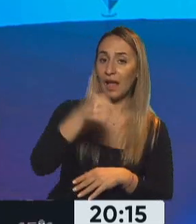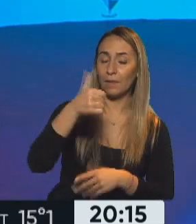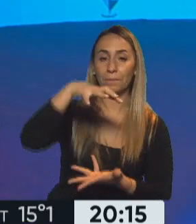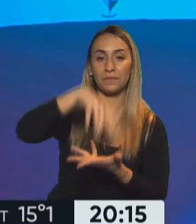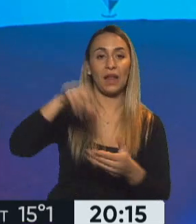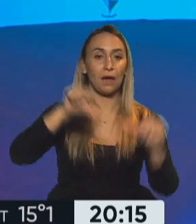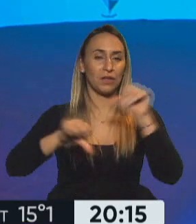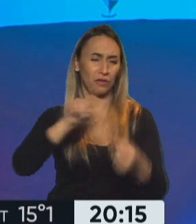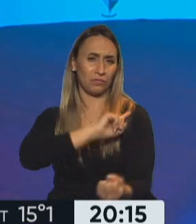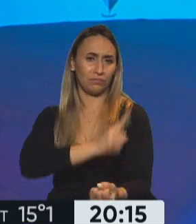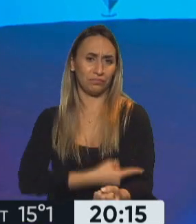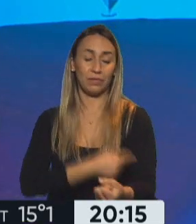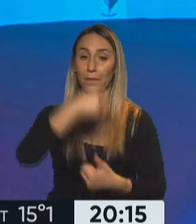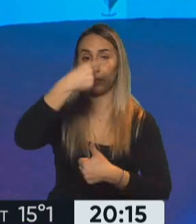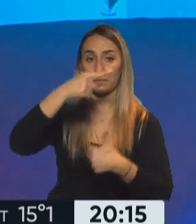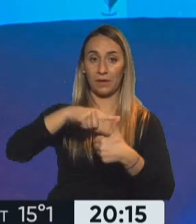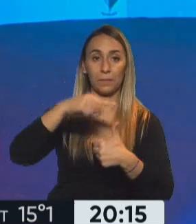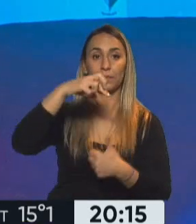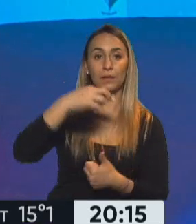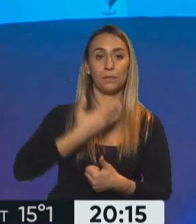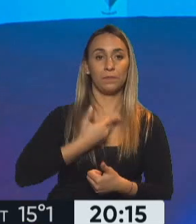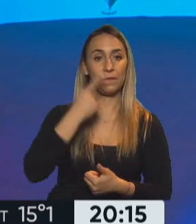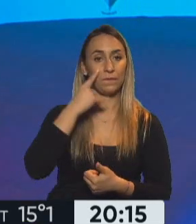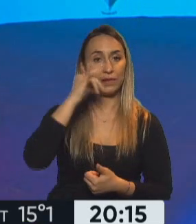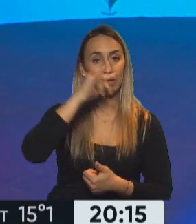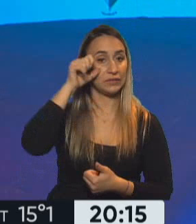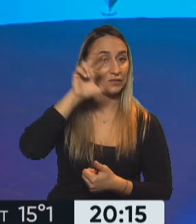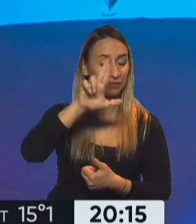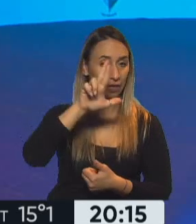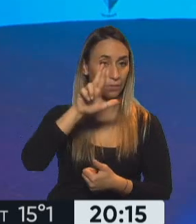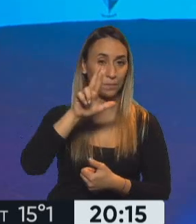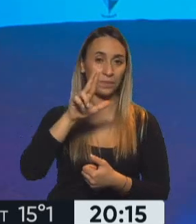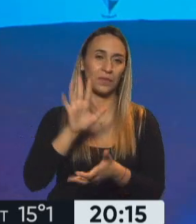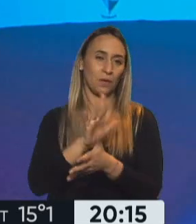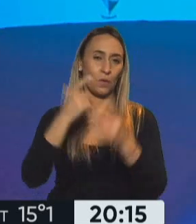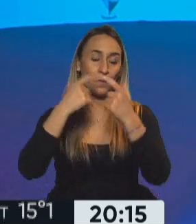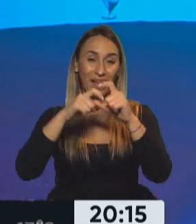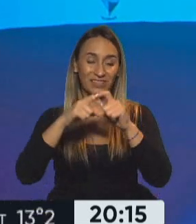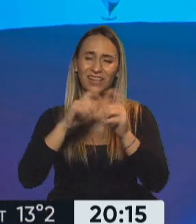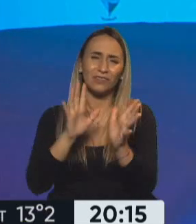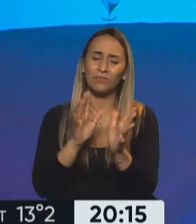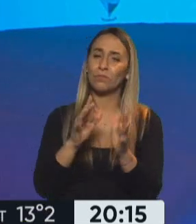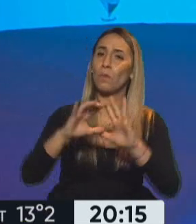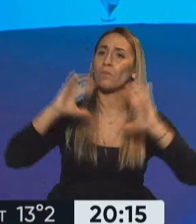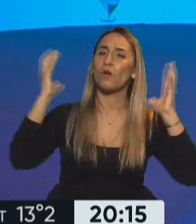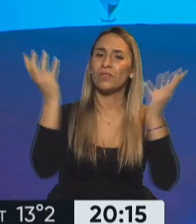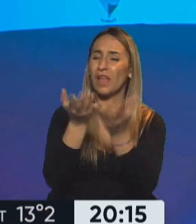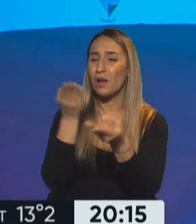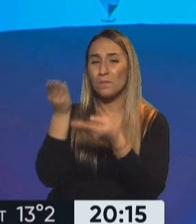grandes laboratorios. Empezamos con Pfizer BioNTech. Tiene pedidos a nivel mundial